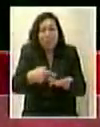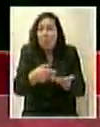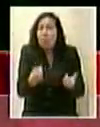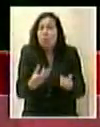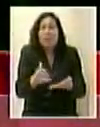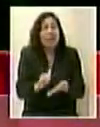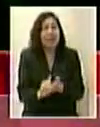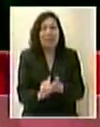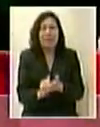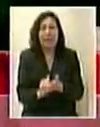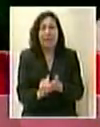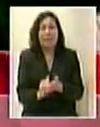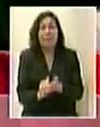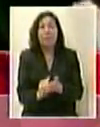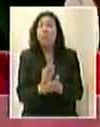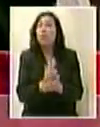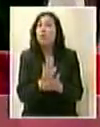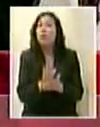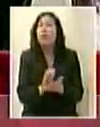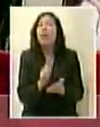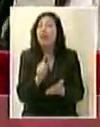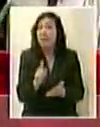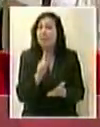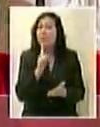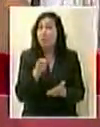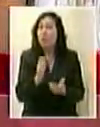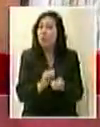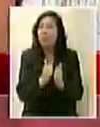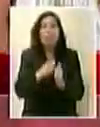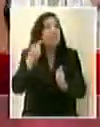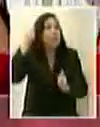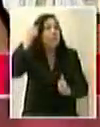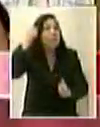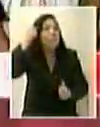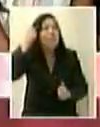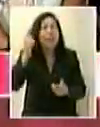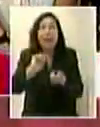las que sean. Entonces, eso es un cambio de mentalidad